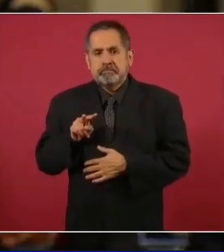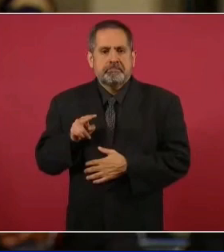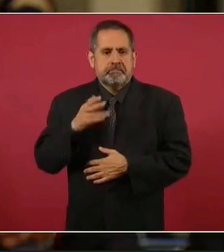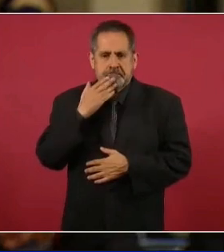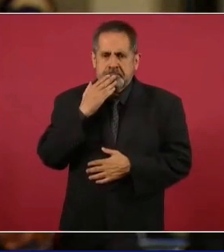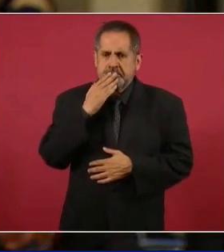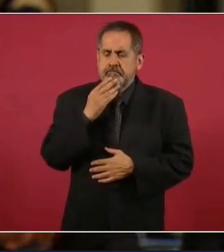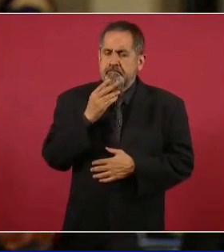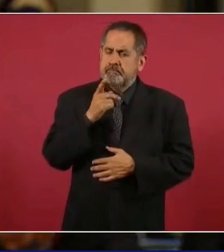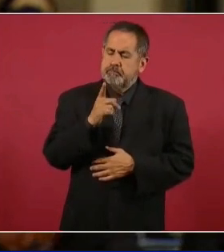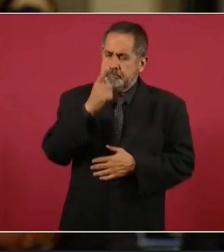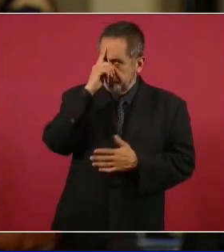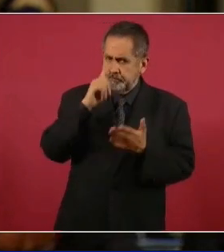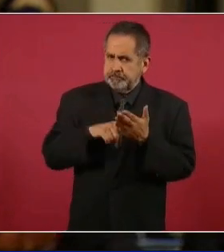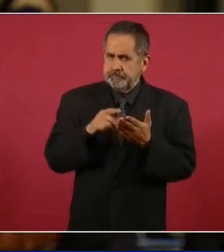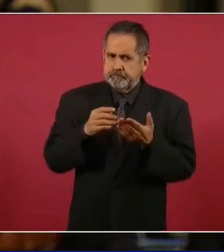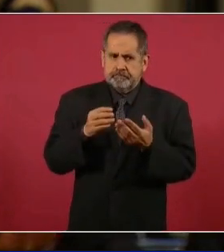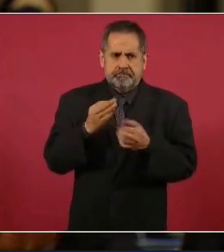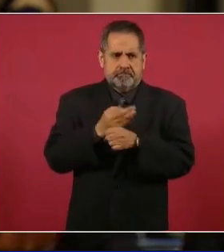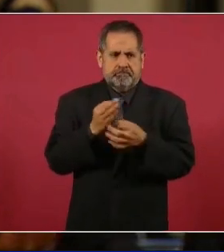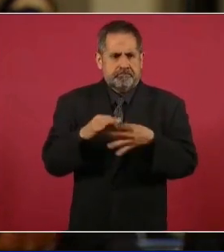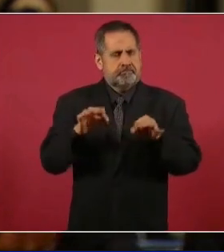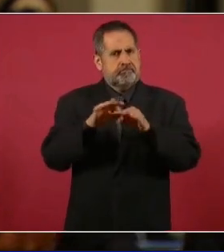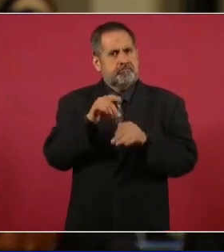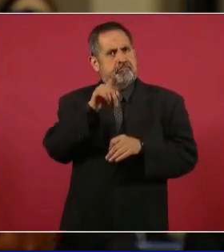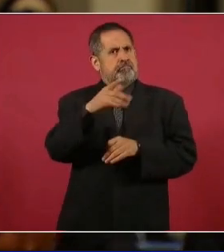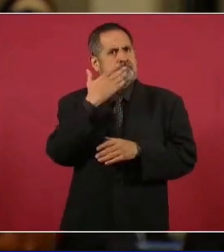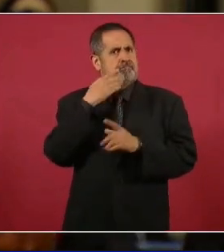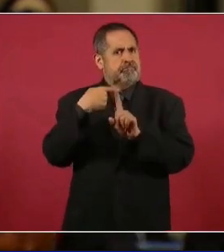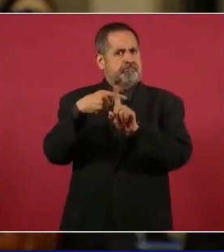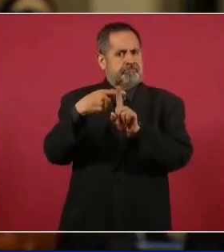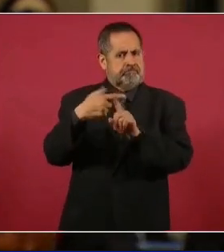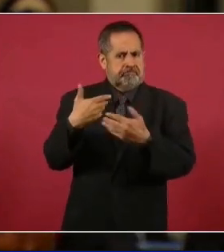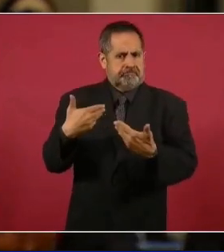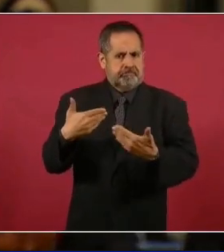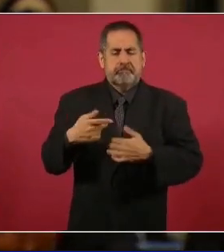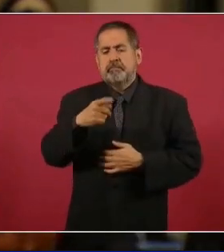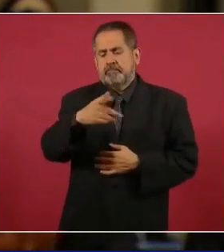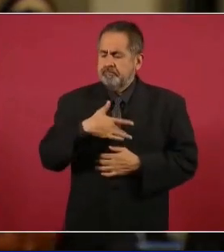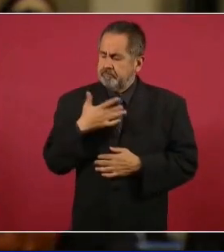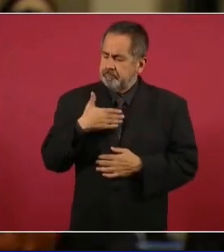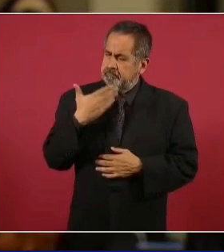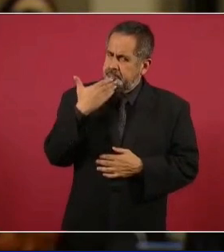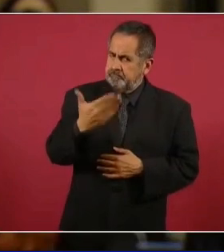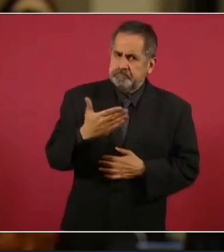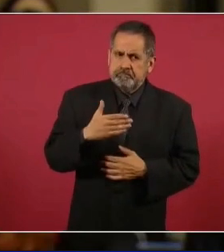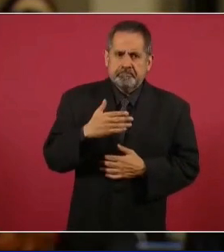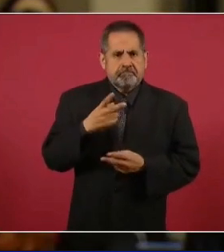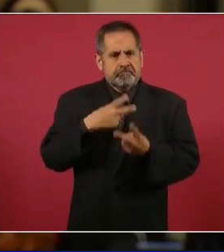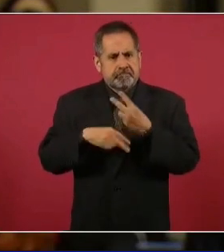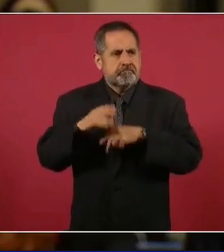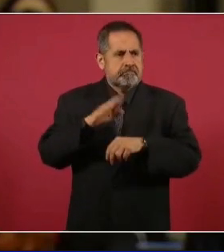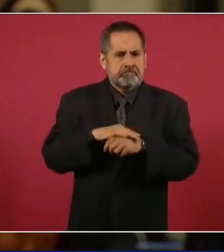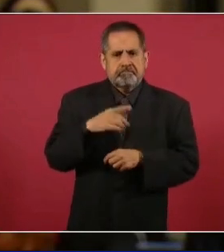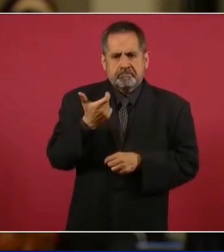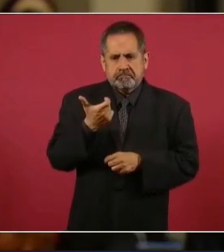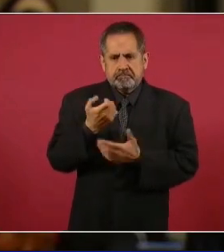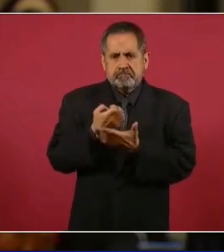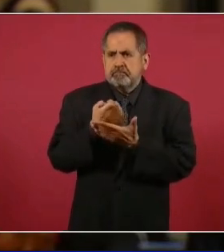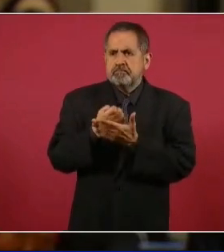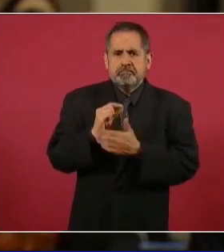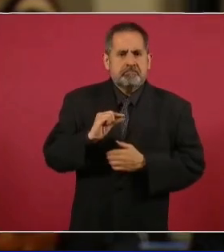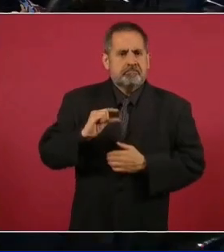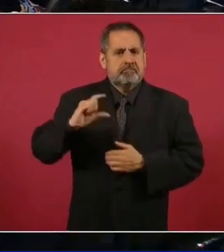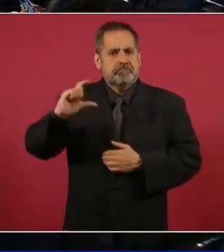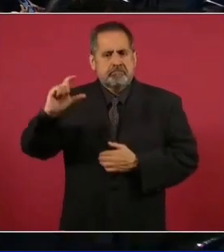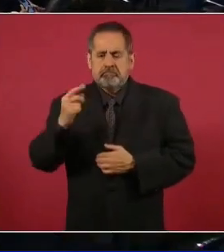la narrativa de lo que está pasando en positivo. Celebro particularmente pues, el crecimiento de nuestra economía en